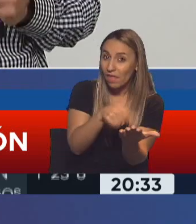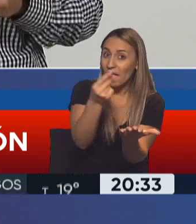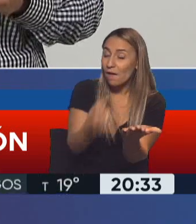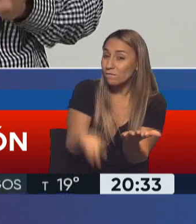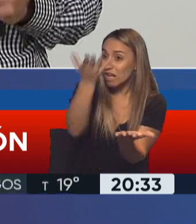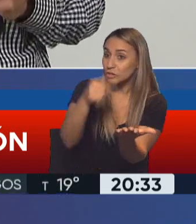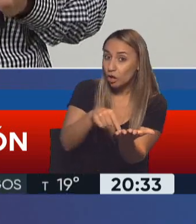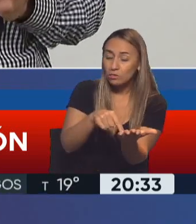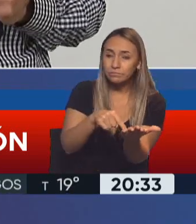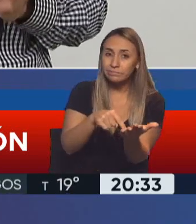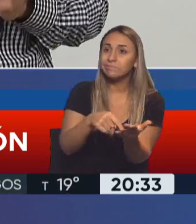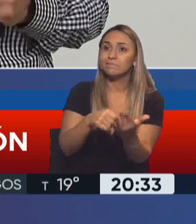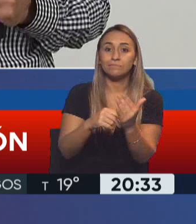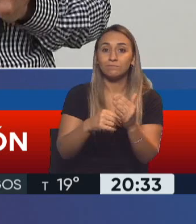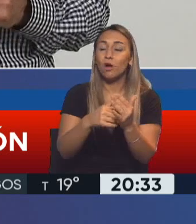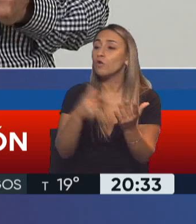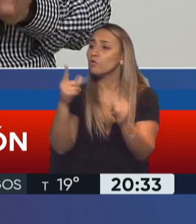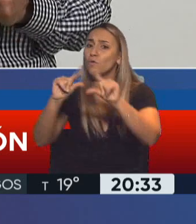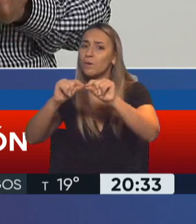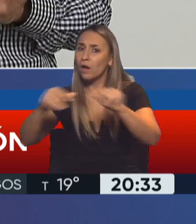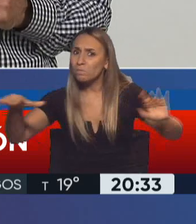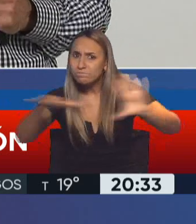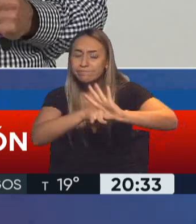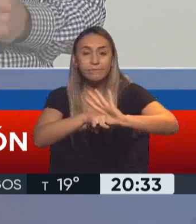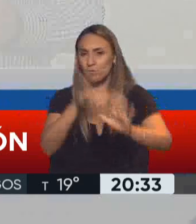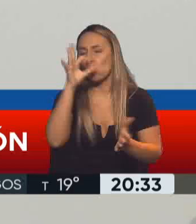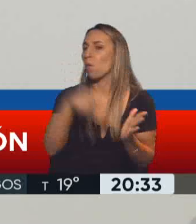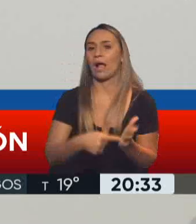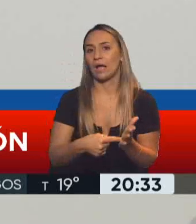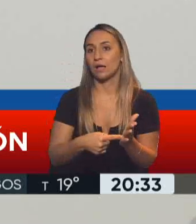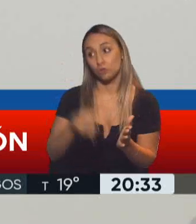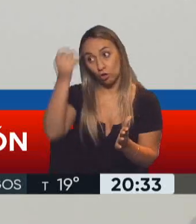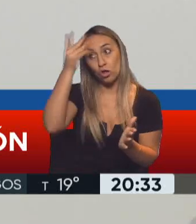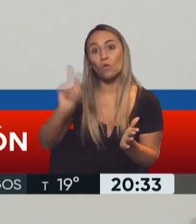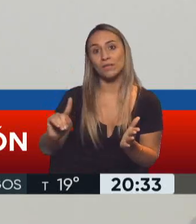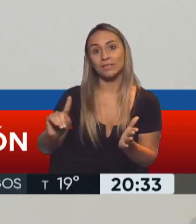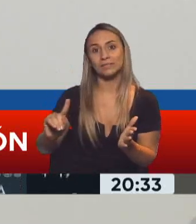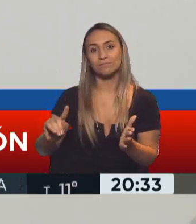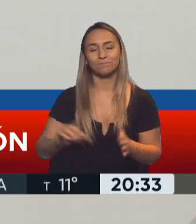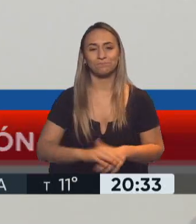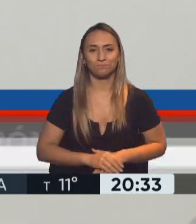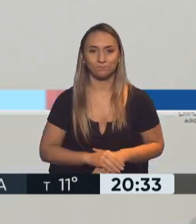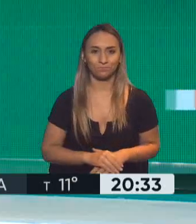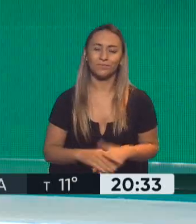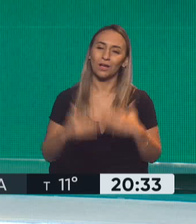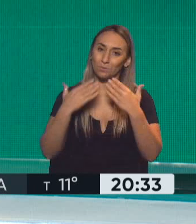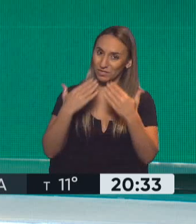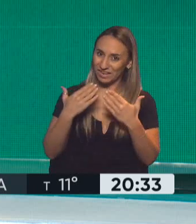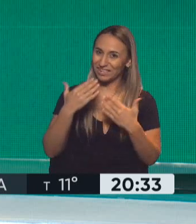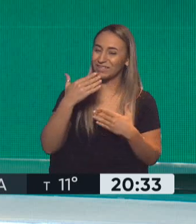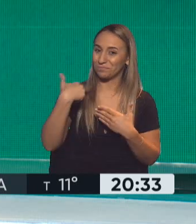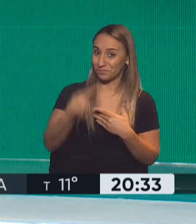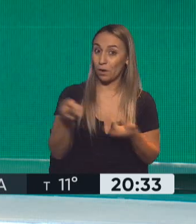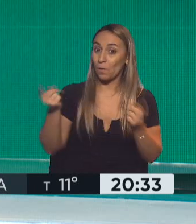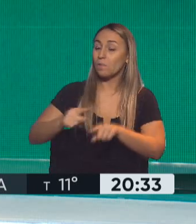nunca coincidieron con los números reales que no se olviden de ese dato muy bien gracias a alfredo volvemos cuando lo indica es alfredo simón